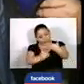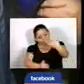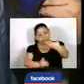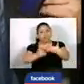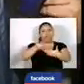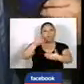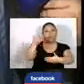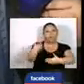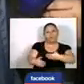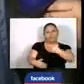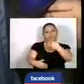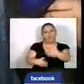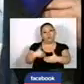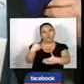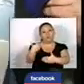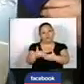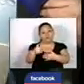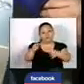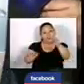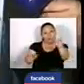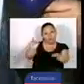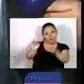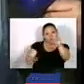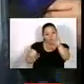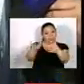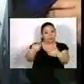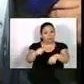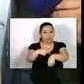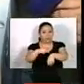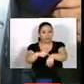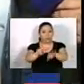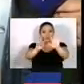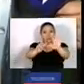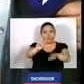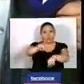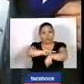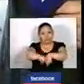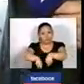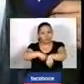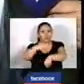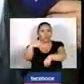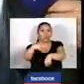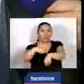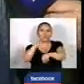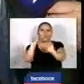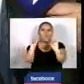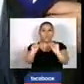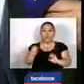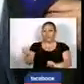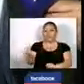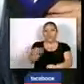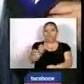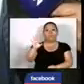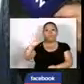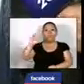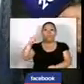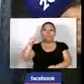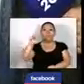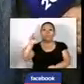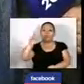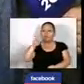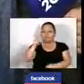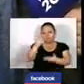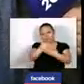proceso judicial en 72 horas tenemos como plazo para que la representación fiscal pueda presentar el